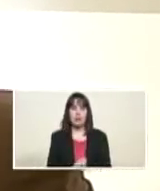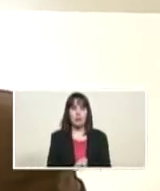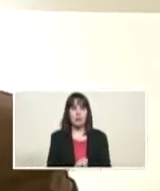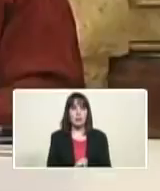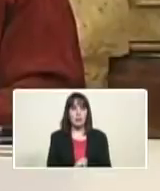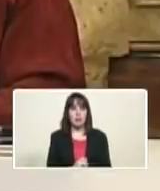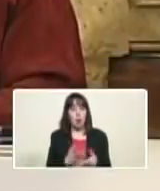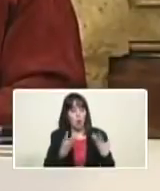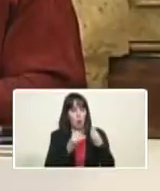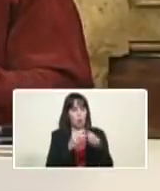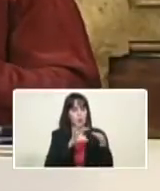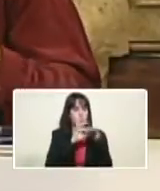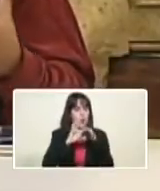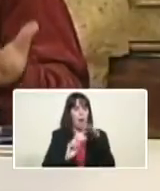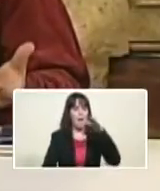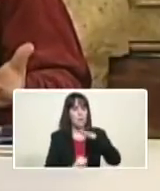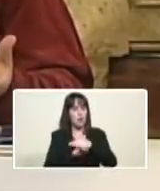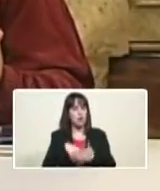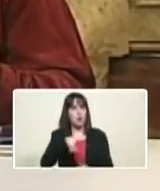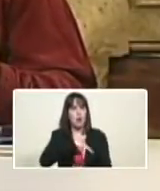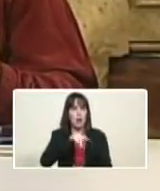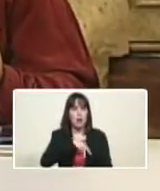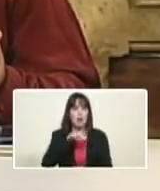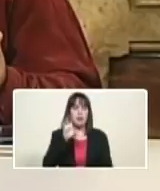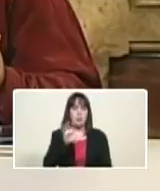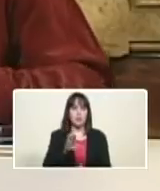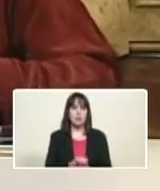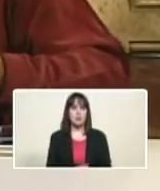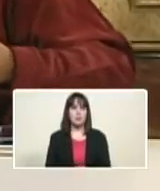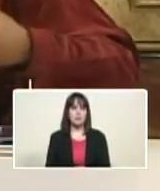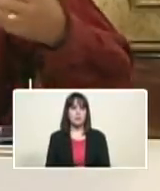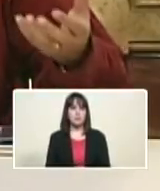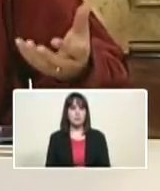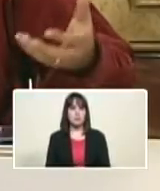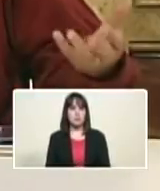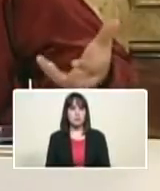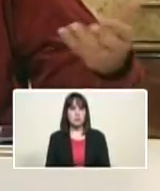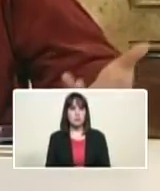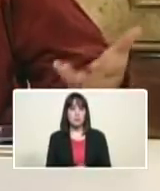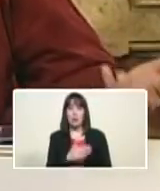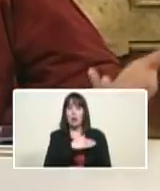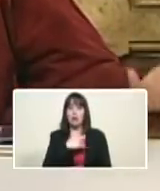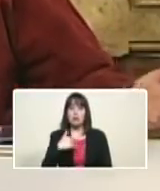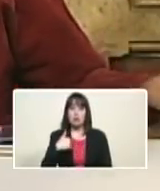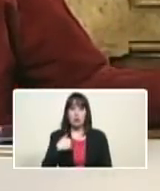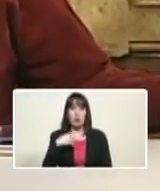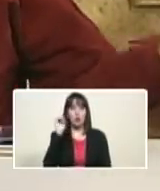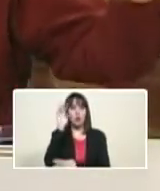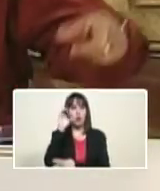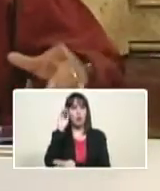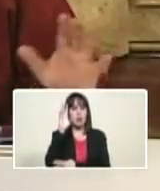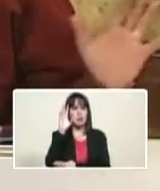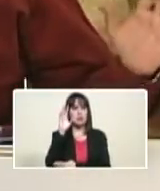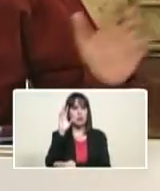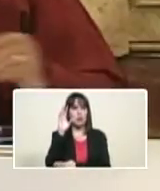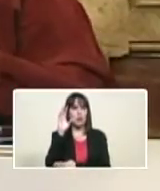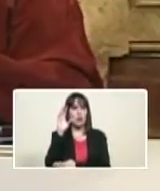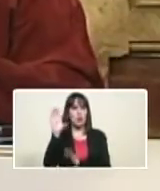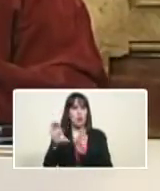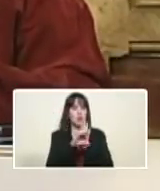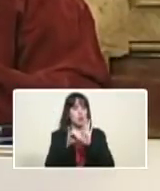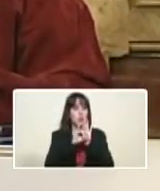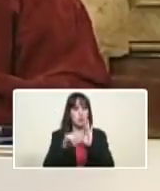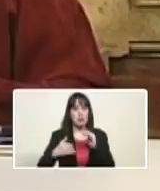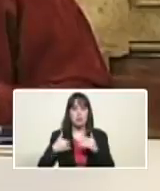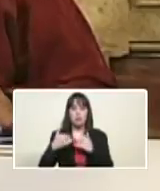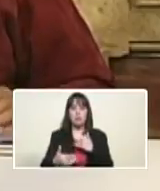patria. Y ya lo vamos a explicar bien. Yo quiero instalar pronto el Congreso Constituyente de los Trabajadores. Cuando digo pronto, es pronto. A más